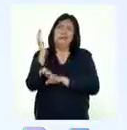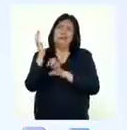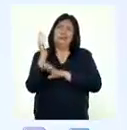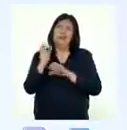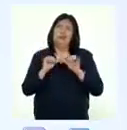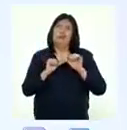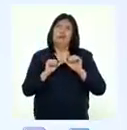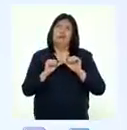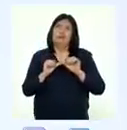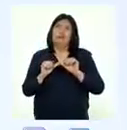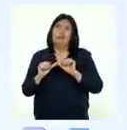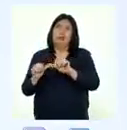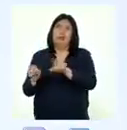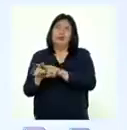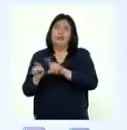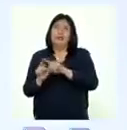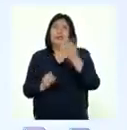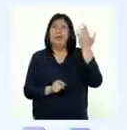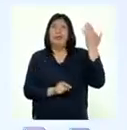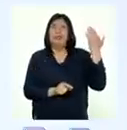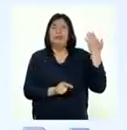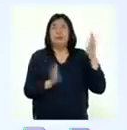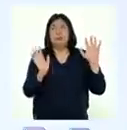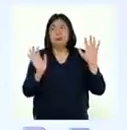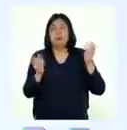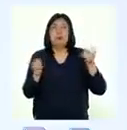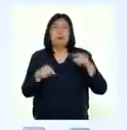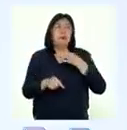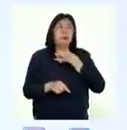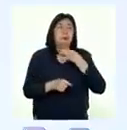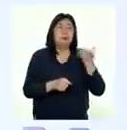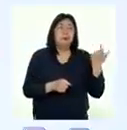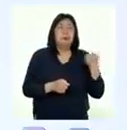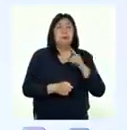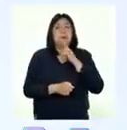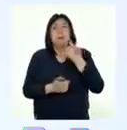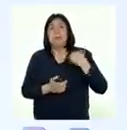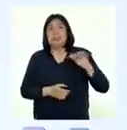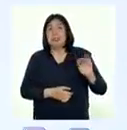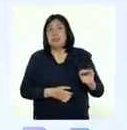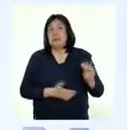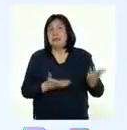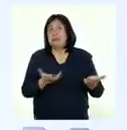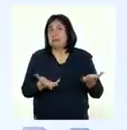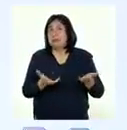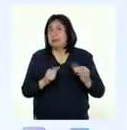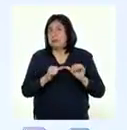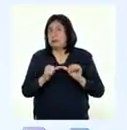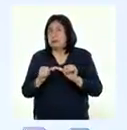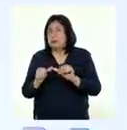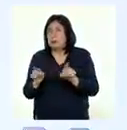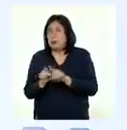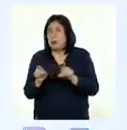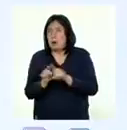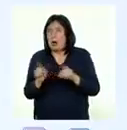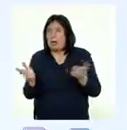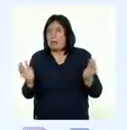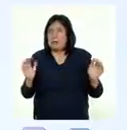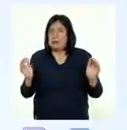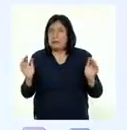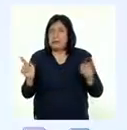se han seguido manteniendo como era antes, es decir, cuando nuestros abuelos o padres eran niños. ¿Serán parecidas a las de